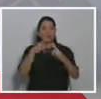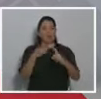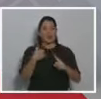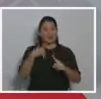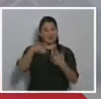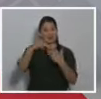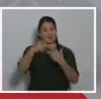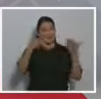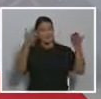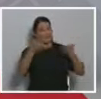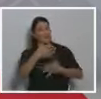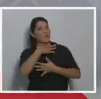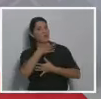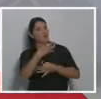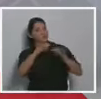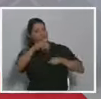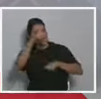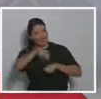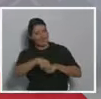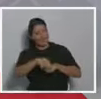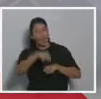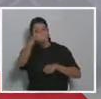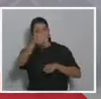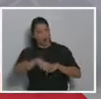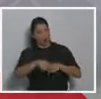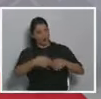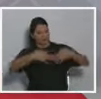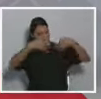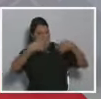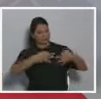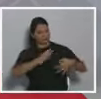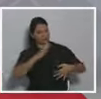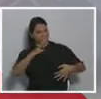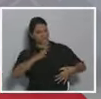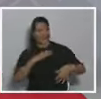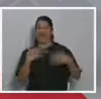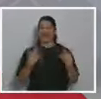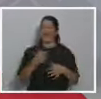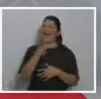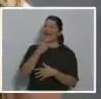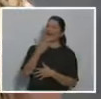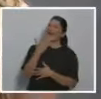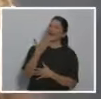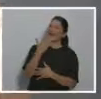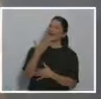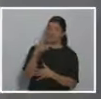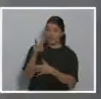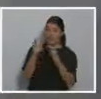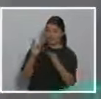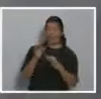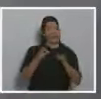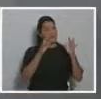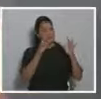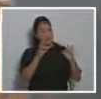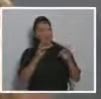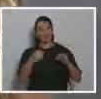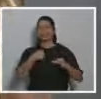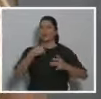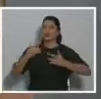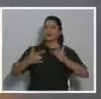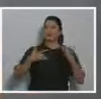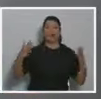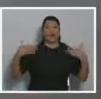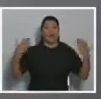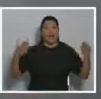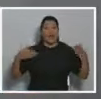Meli, qué placer tenerla por acá. Hoy súper elegante. Gracias, gracias. ¿Cómo están? Muy bien, un placer. Bien, feliz,